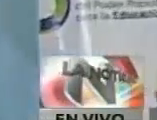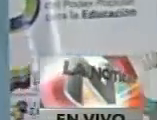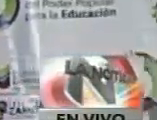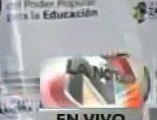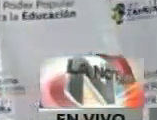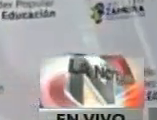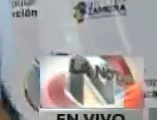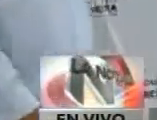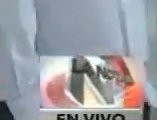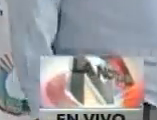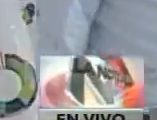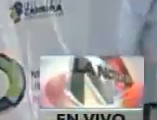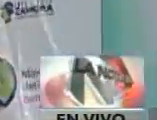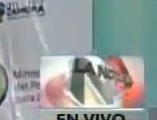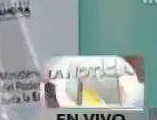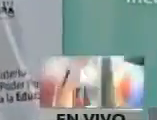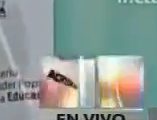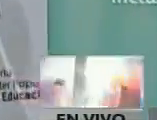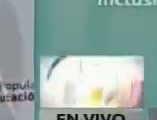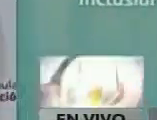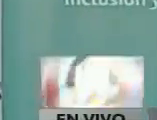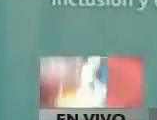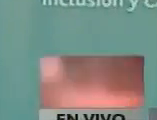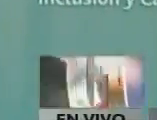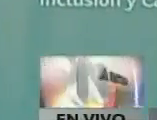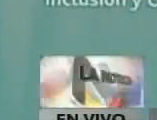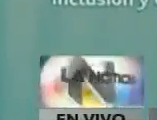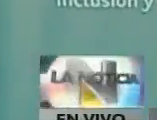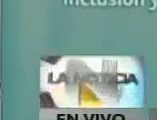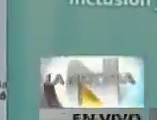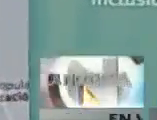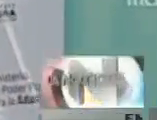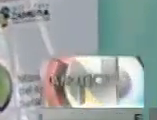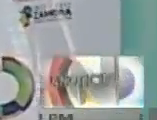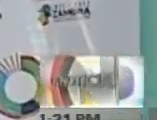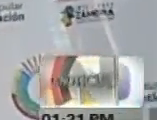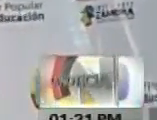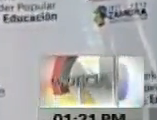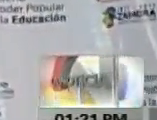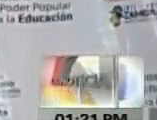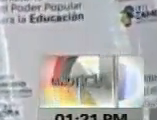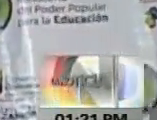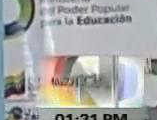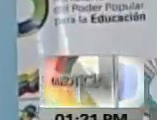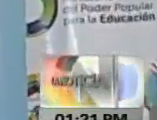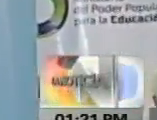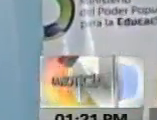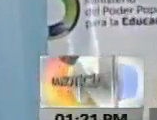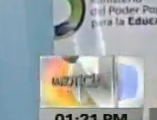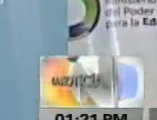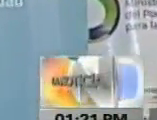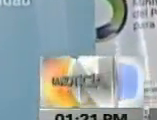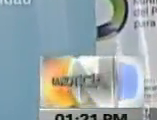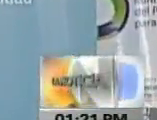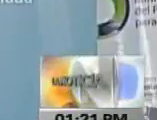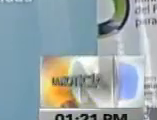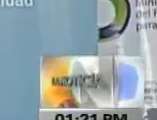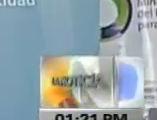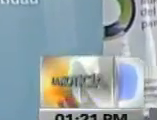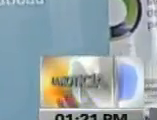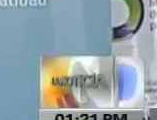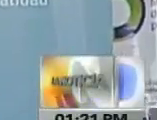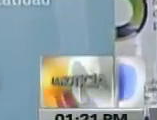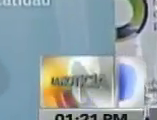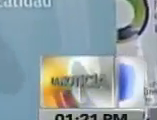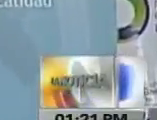en el dibujo implacable de construcción estética, contra todo giro imperfecto que al común